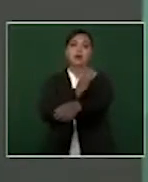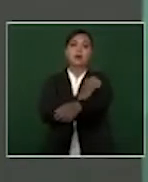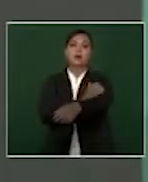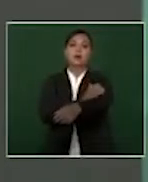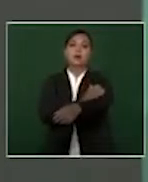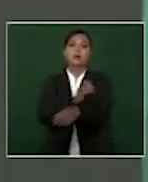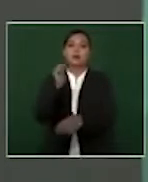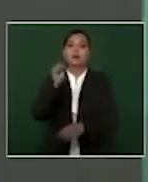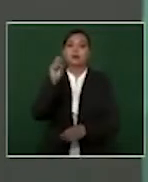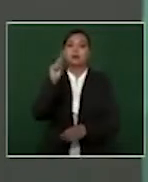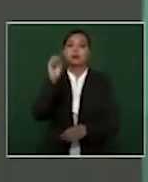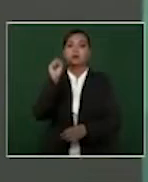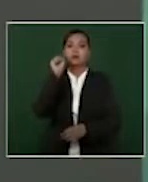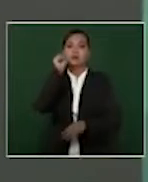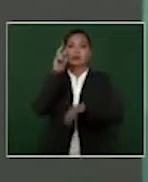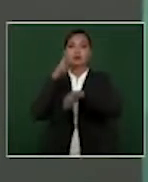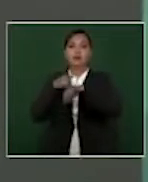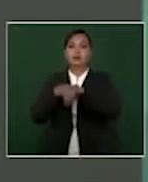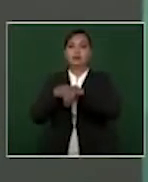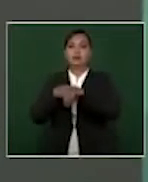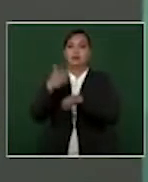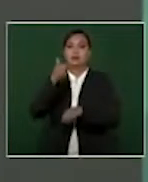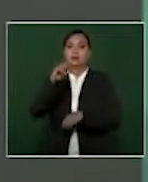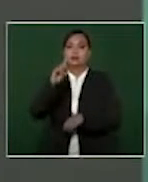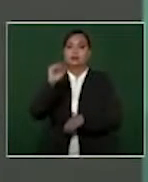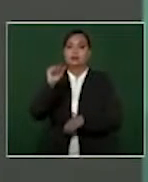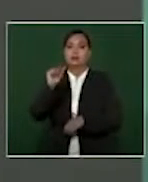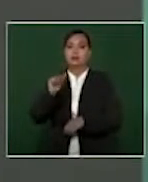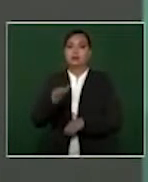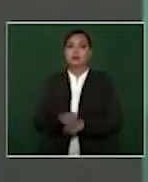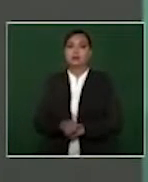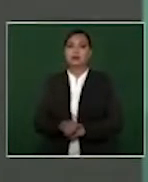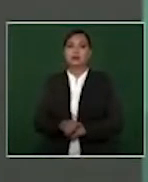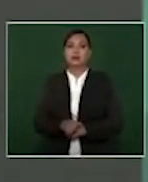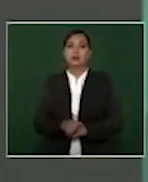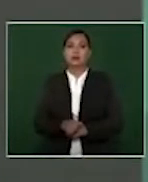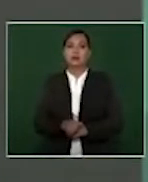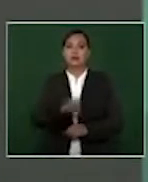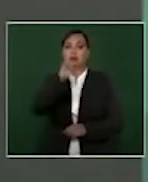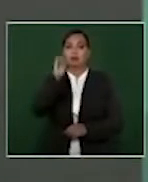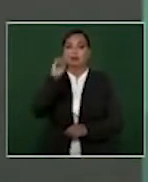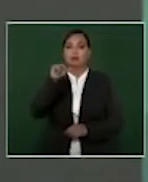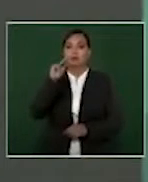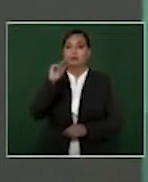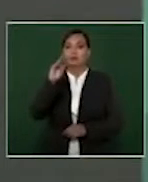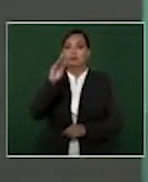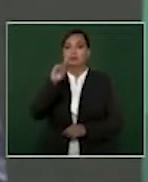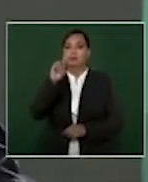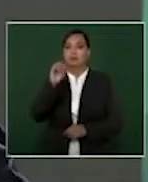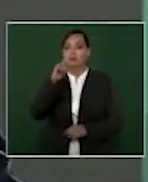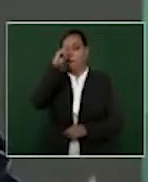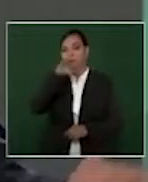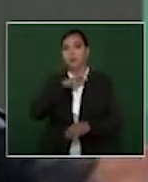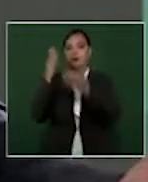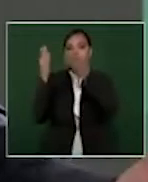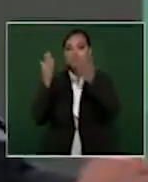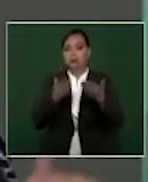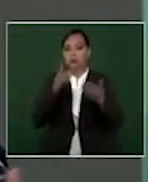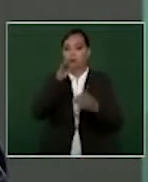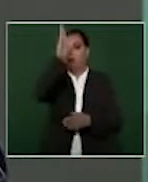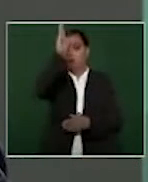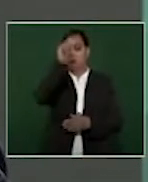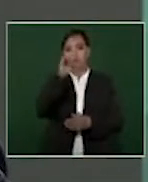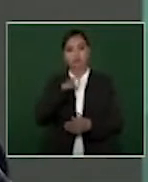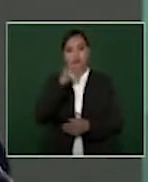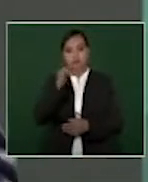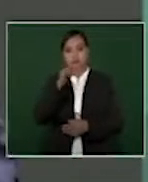mucha atención como pueblo y cuidarnos todos los mexicanos. En este sentido, el presidente puso como ejemplo sobre la